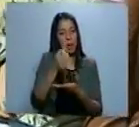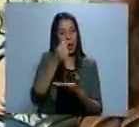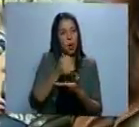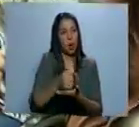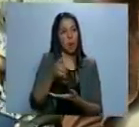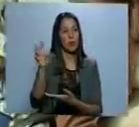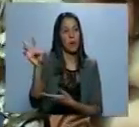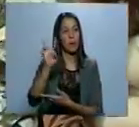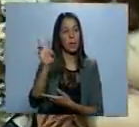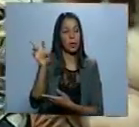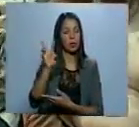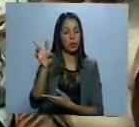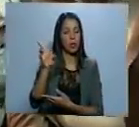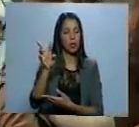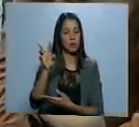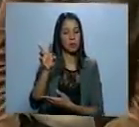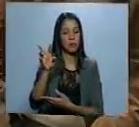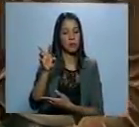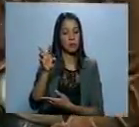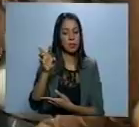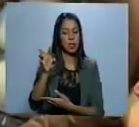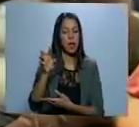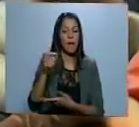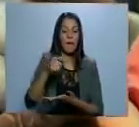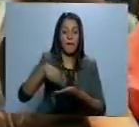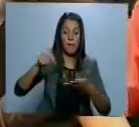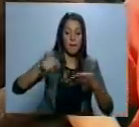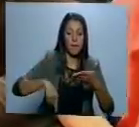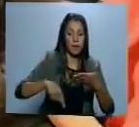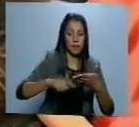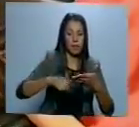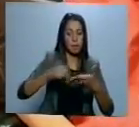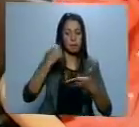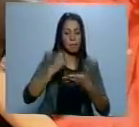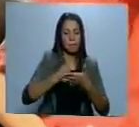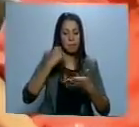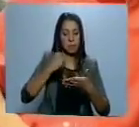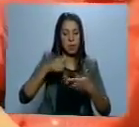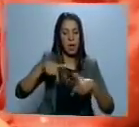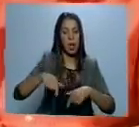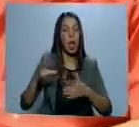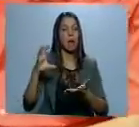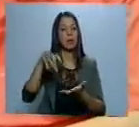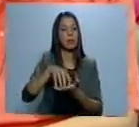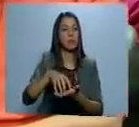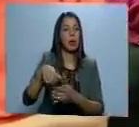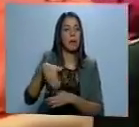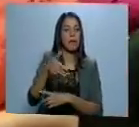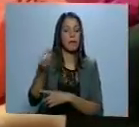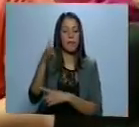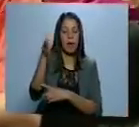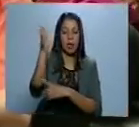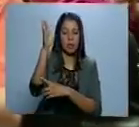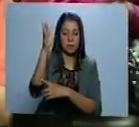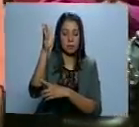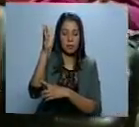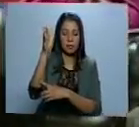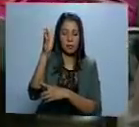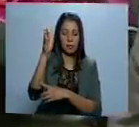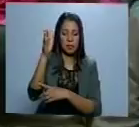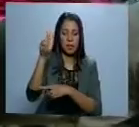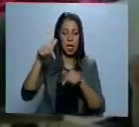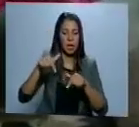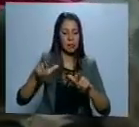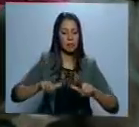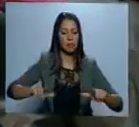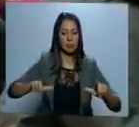República Bolivariana de Venezuela, dado y firmado en el hemiciclo protocolar del Palacio Federal Legislativo,